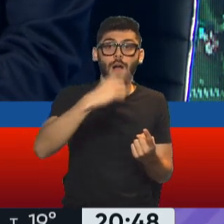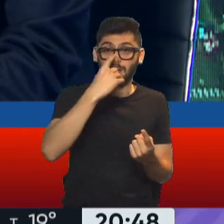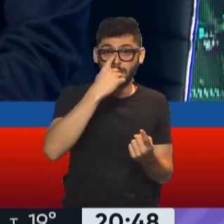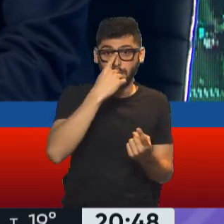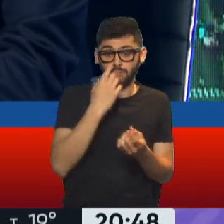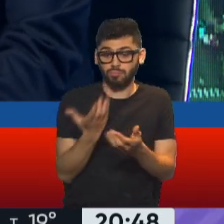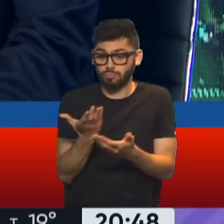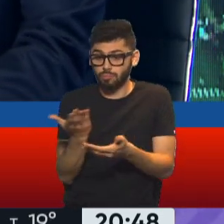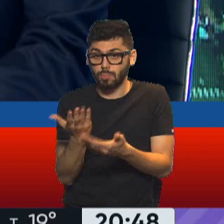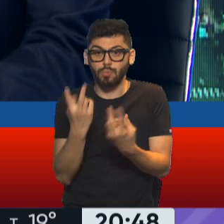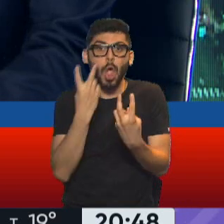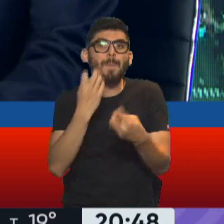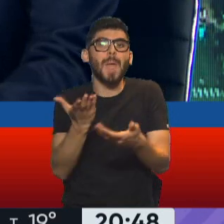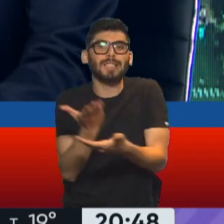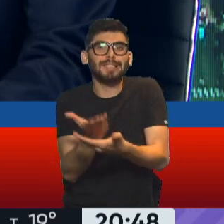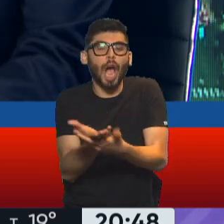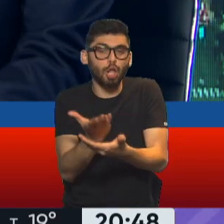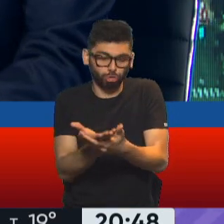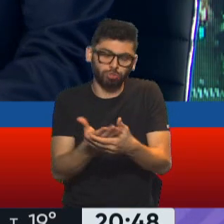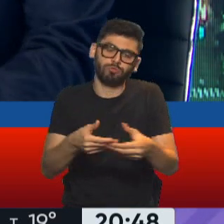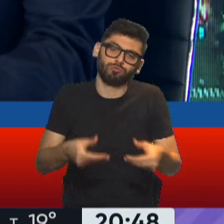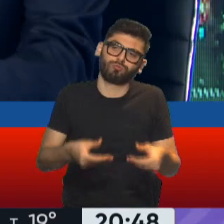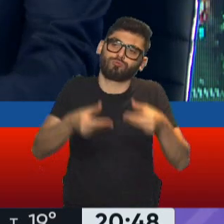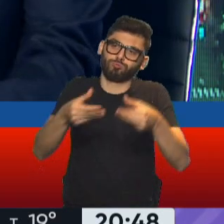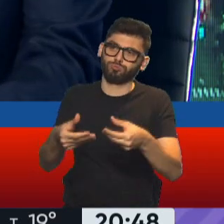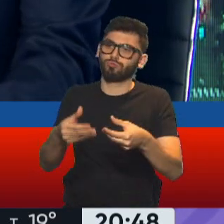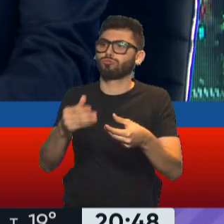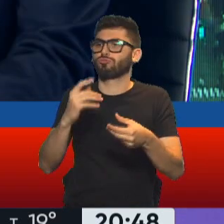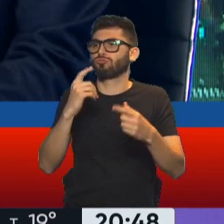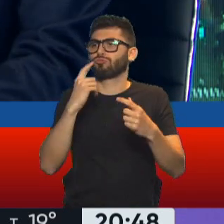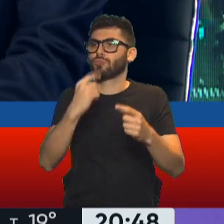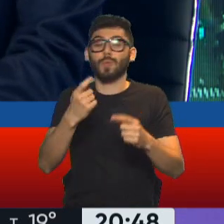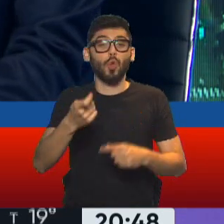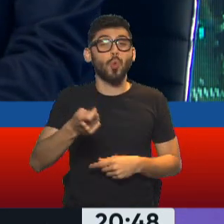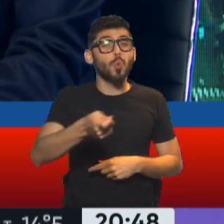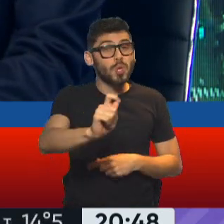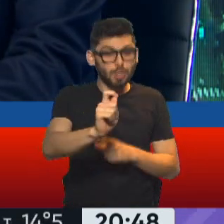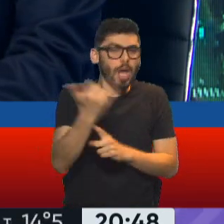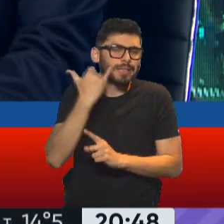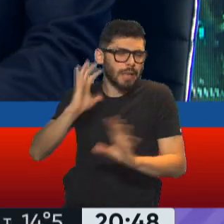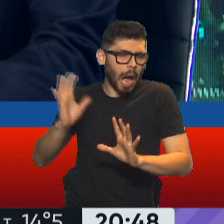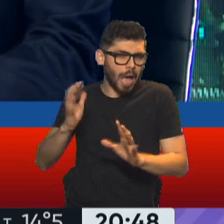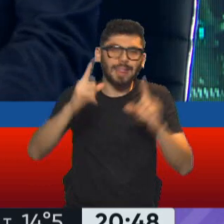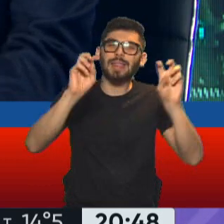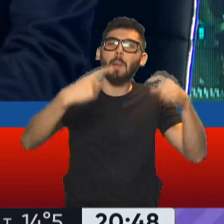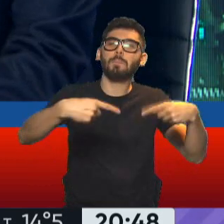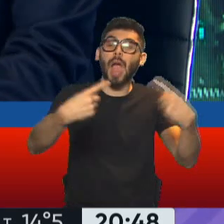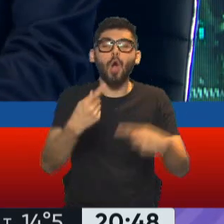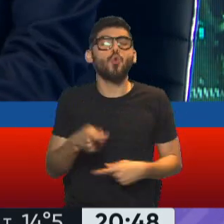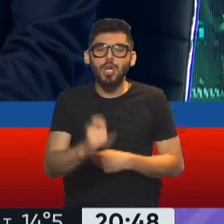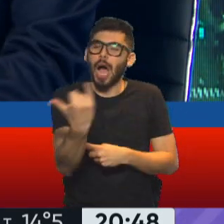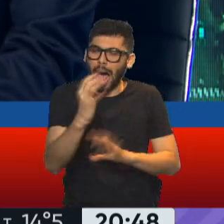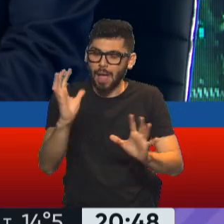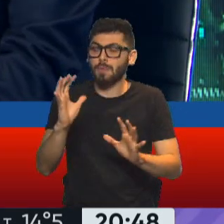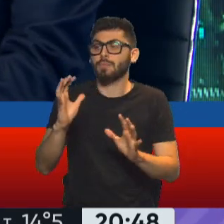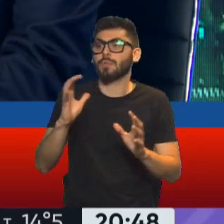elementos que tenemos en la causa, nos hemos presentado como parte querellante en la causa penal que ya existe con el tema de peajes, y ahora es la